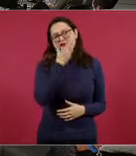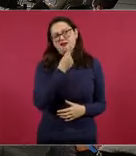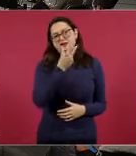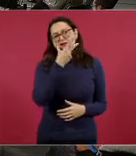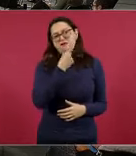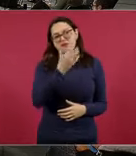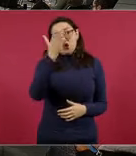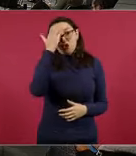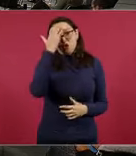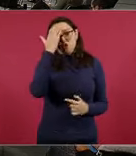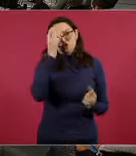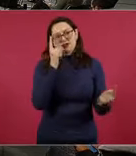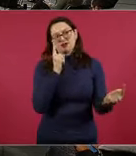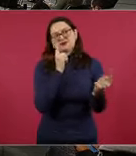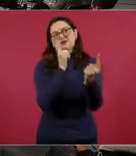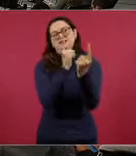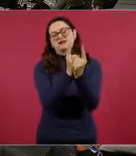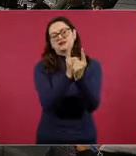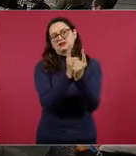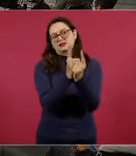me quiero tomar una foto